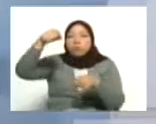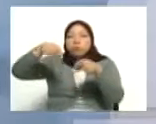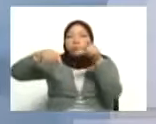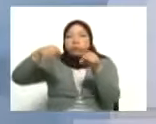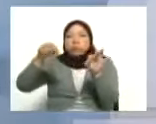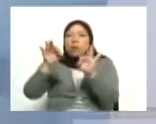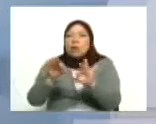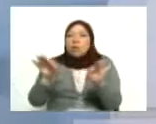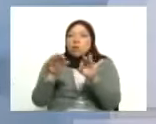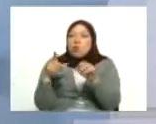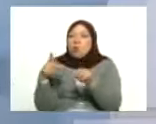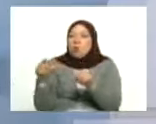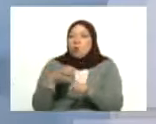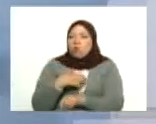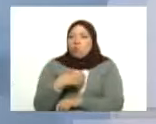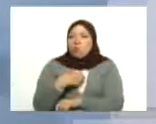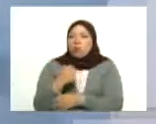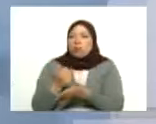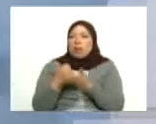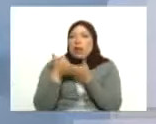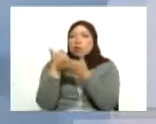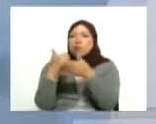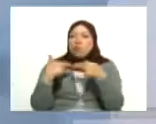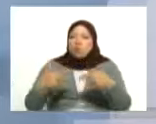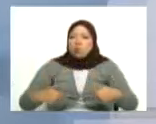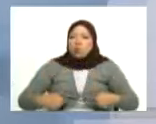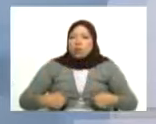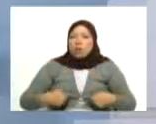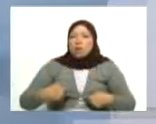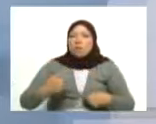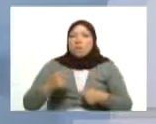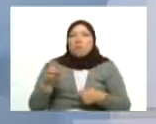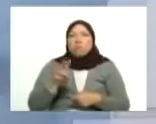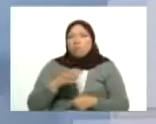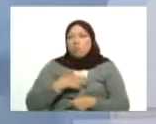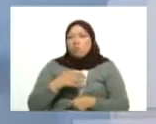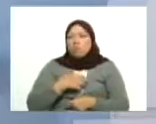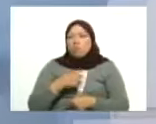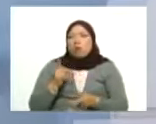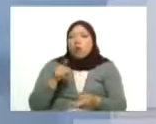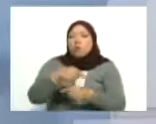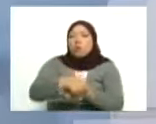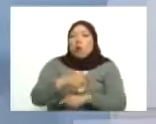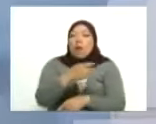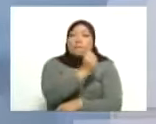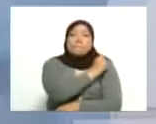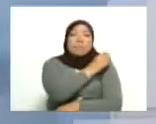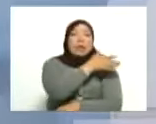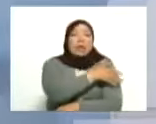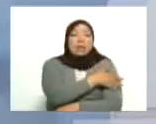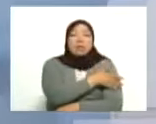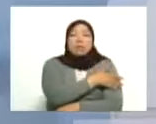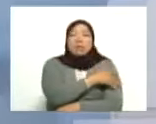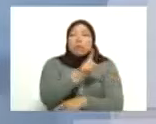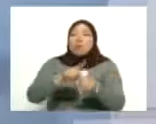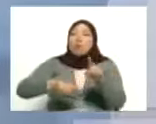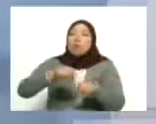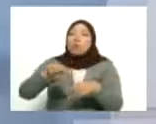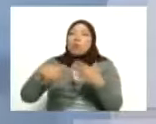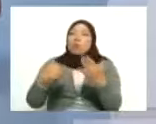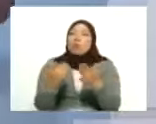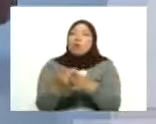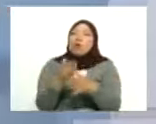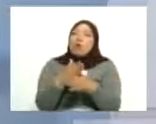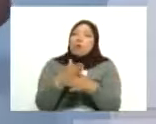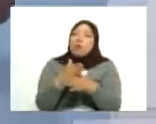tienen escapatoria. Y la ayuda humanitaria que ya ha enviado Venezuela no puede ingresar todavía a territorio palestino. No le va a llegar esos insumos que hoy